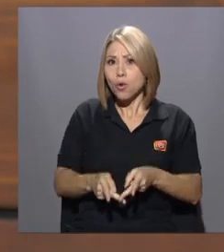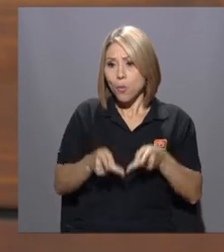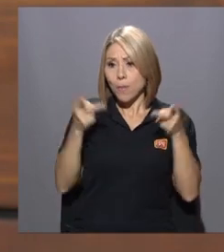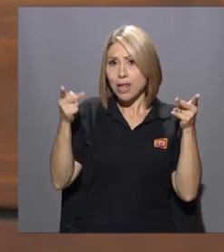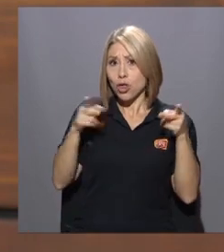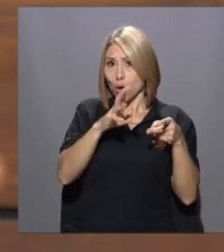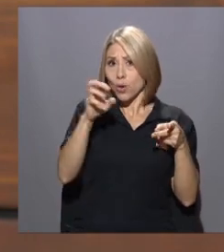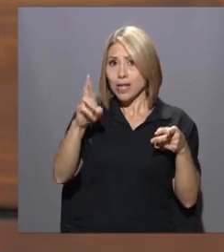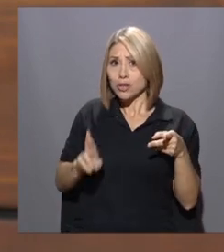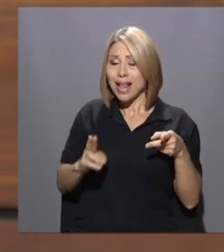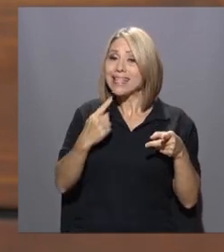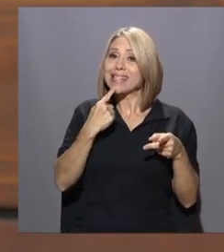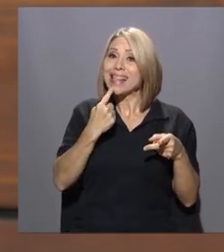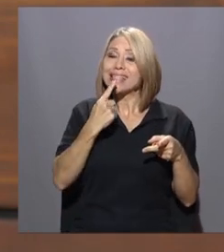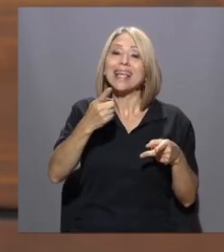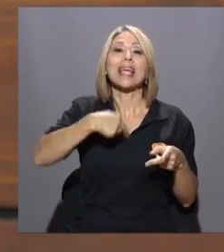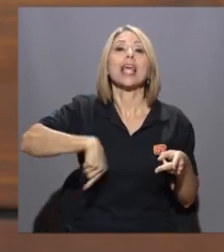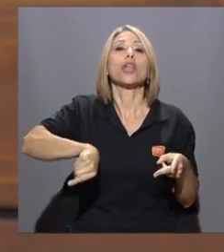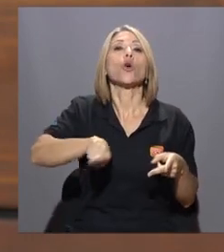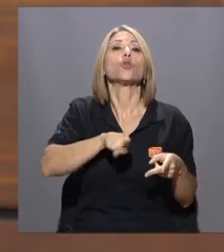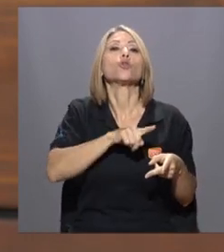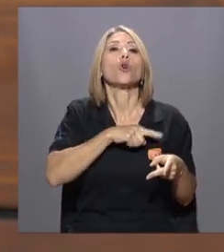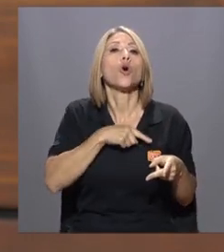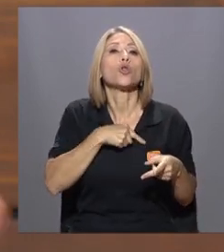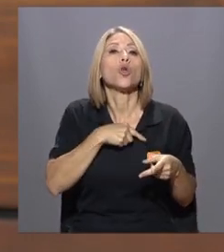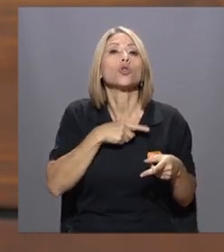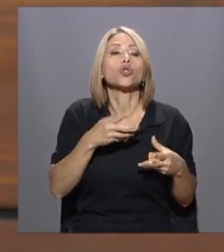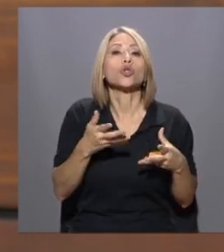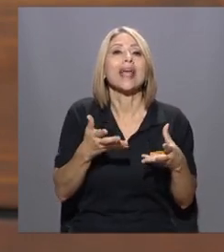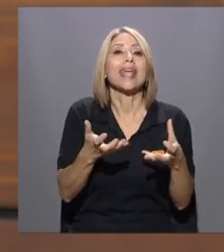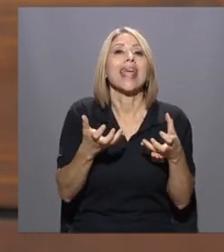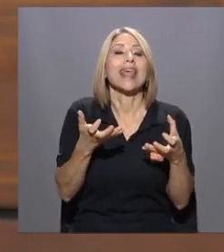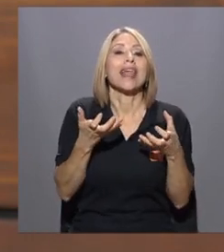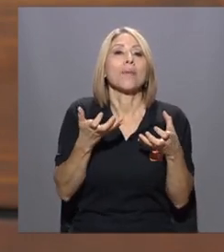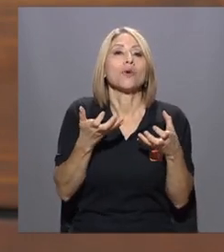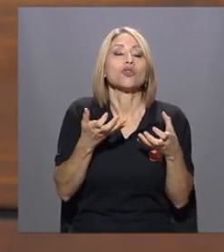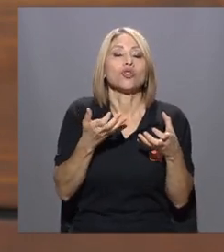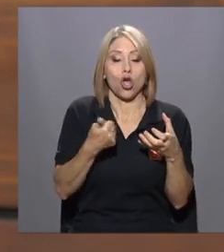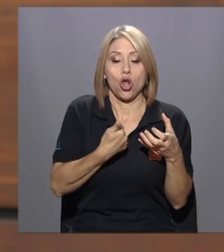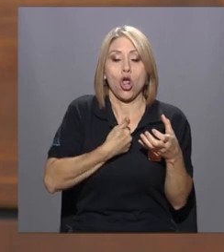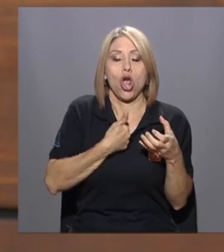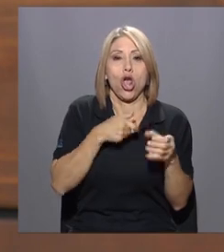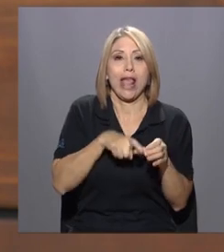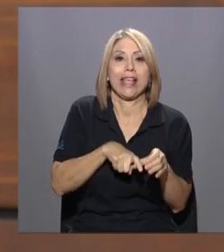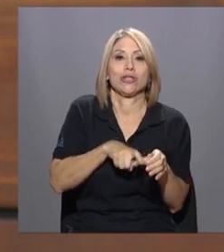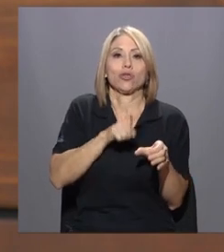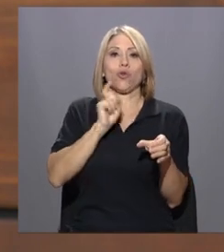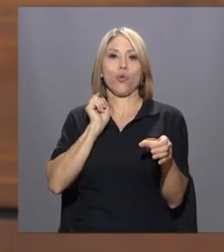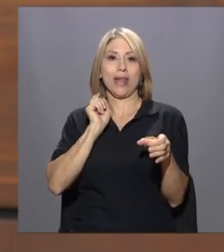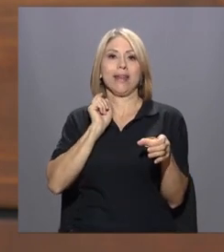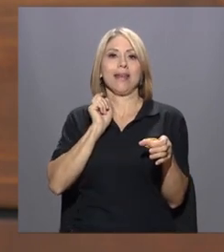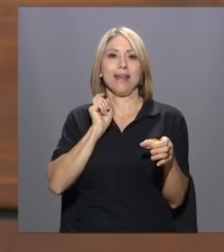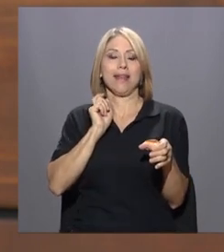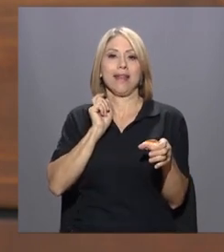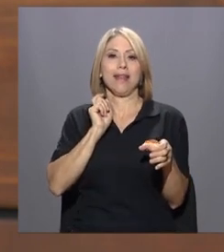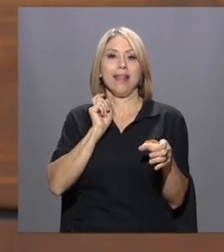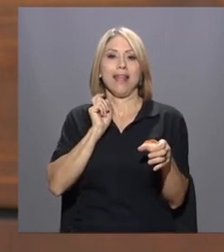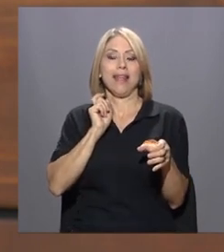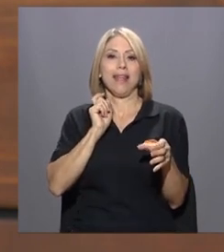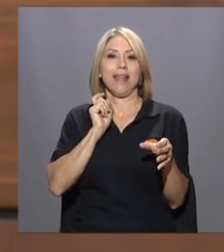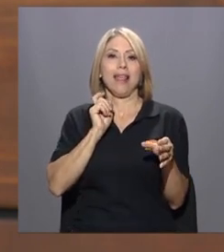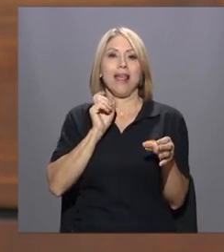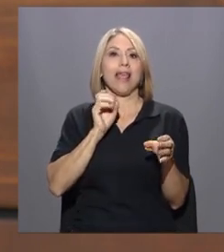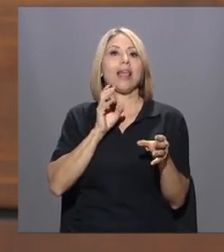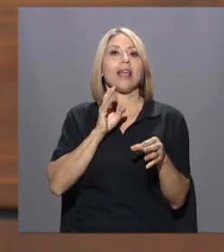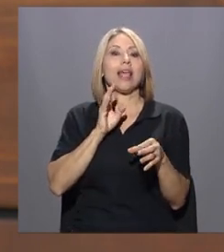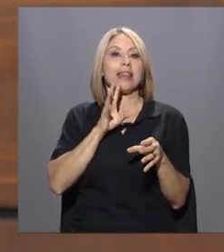se dice que nosotros somos aquellos que nos queremos excluir de las medidas